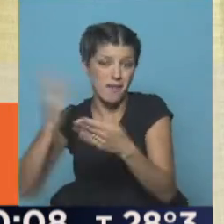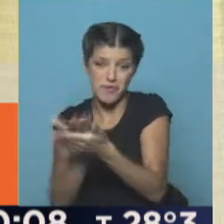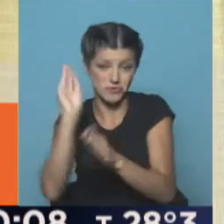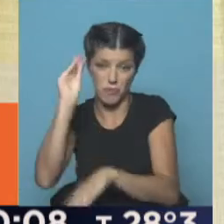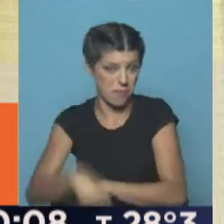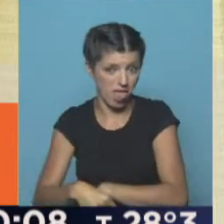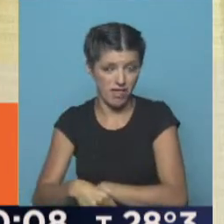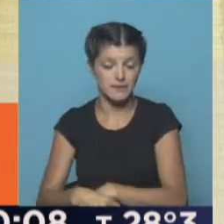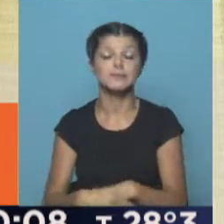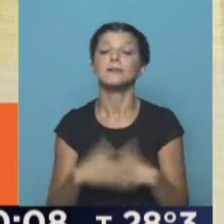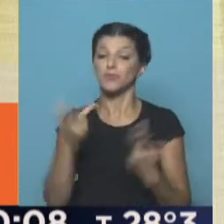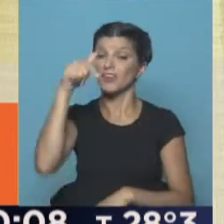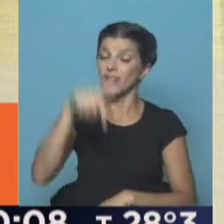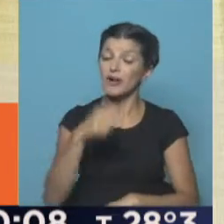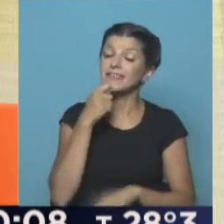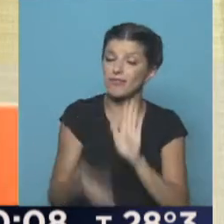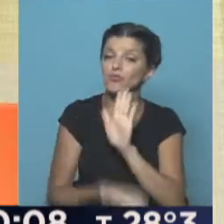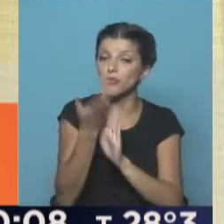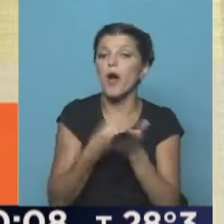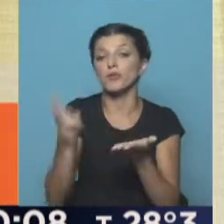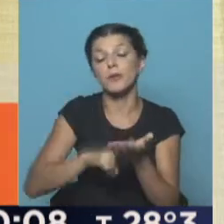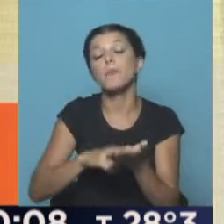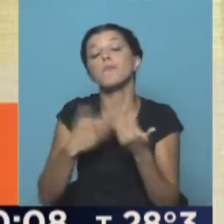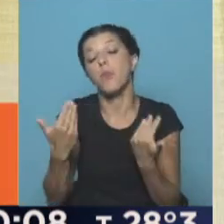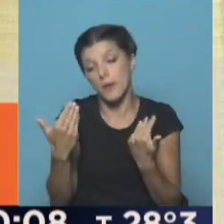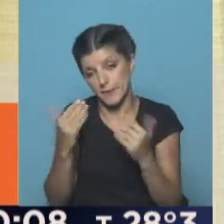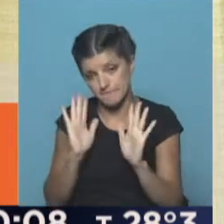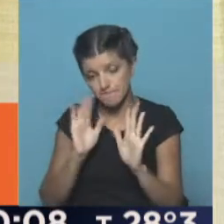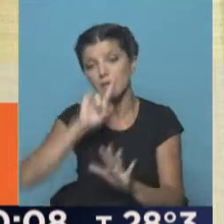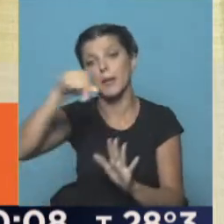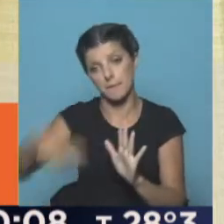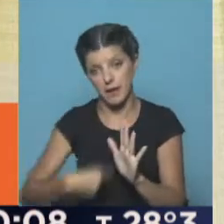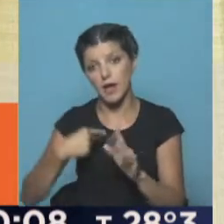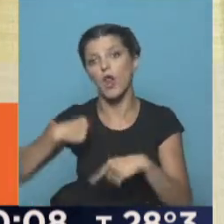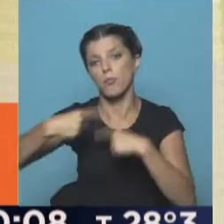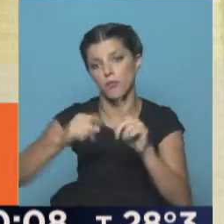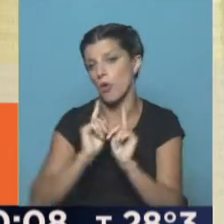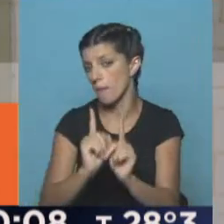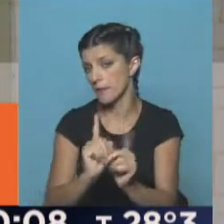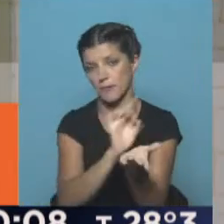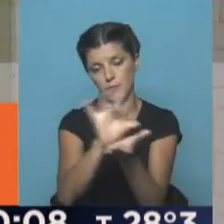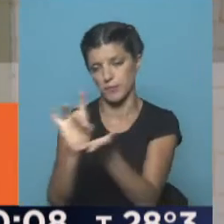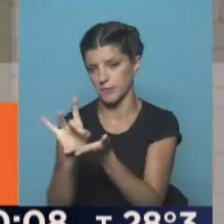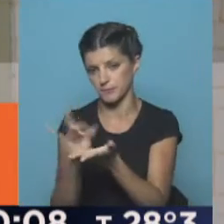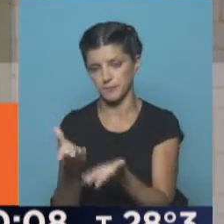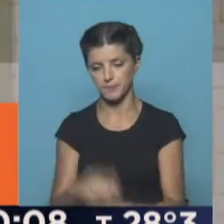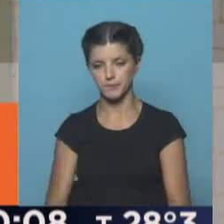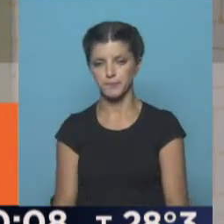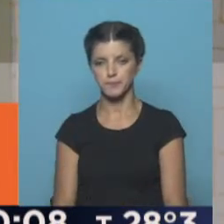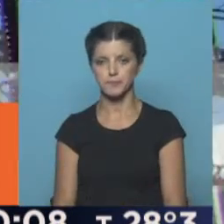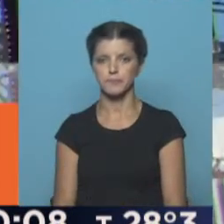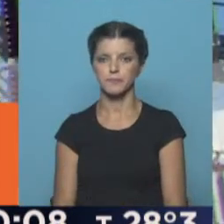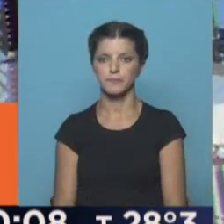este tarifazo podría llegar a motivar justamente que ese proceso continúe lamentablemente de manera negativa según